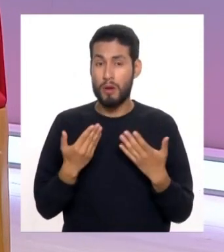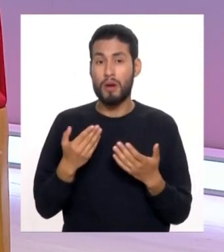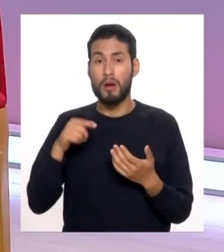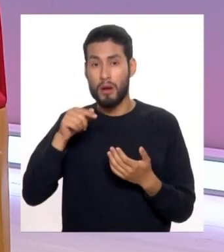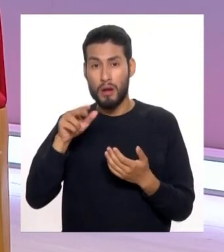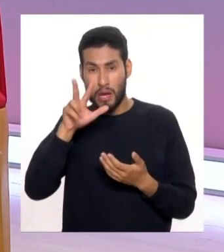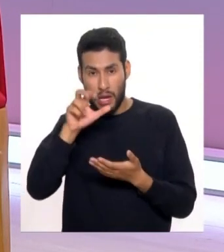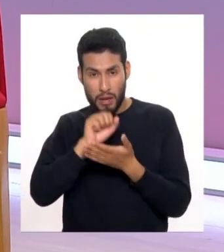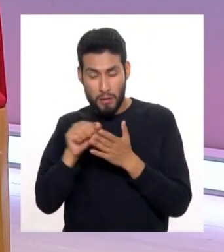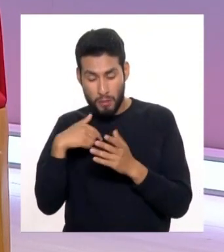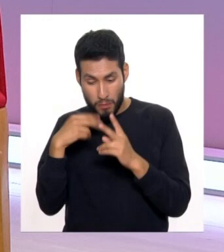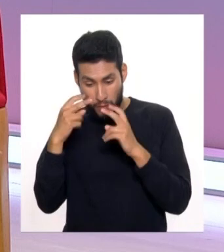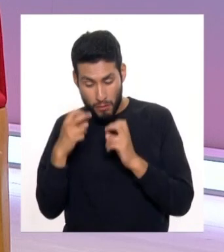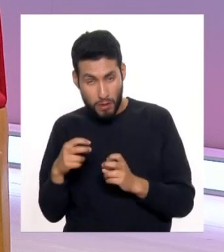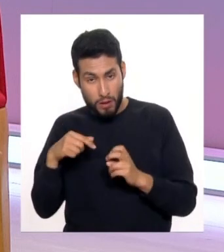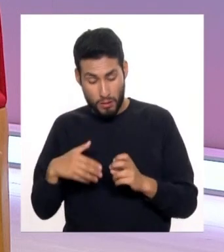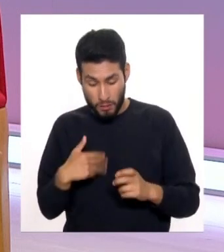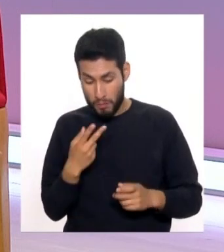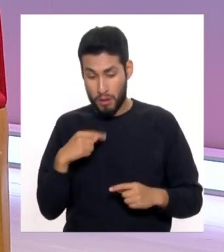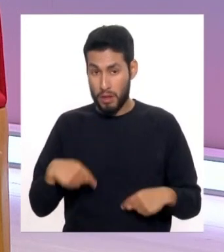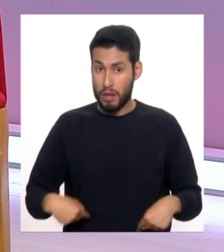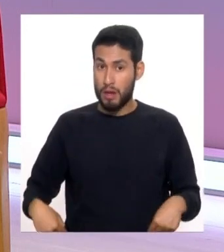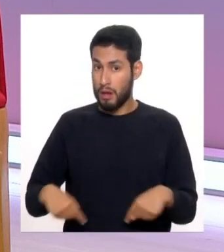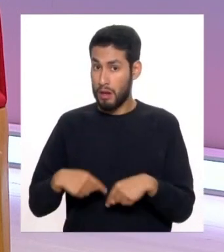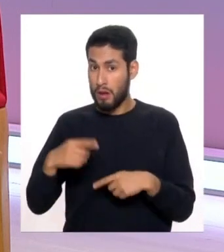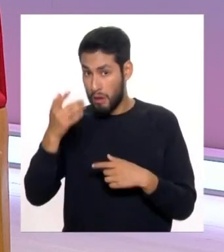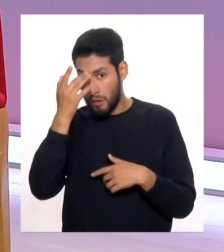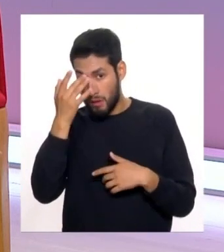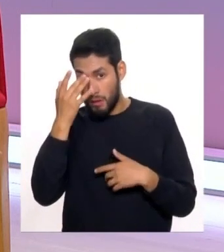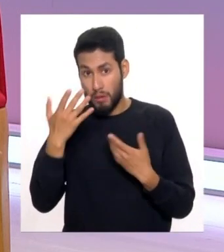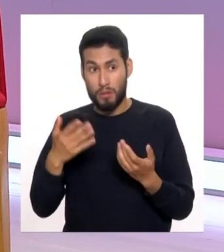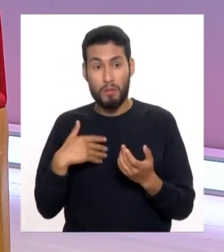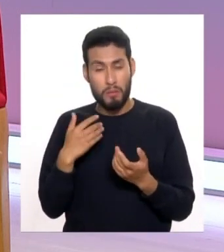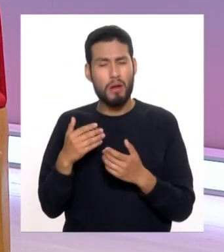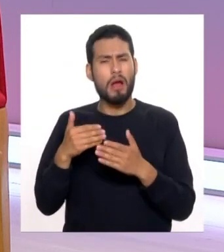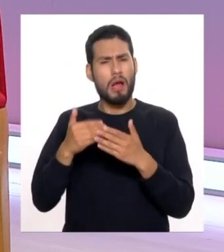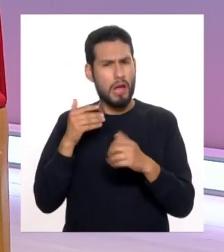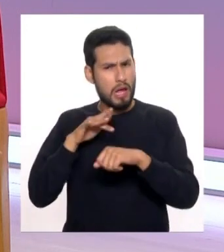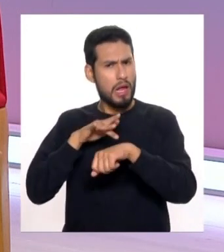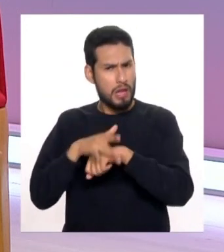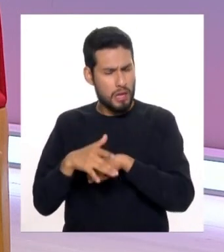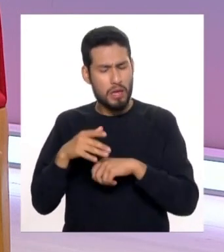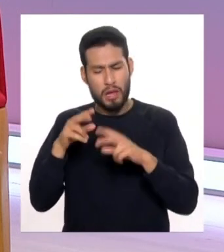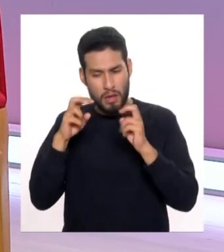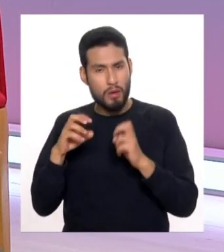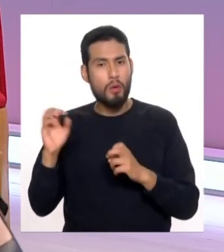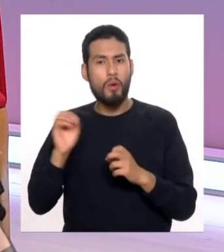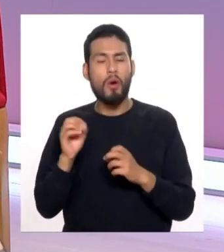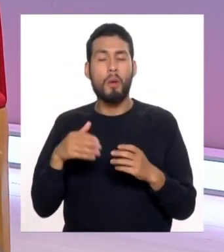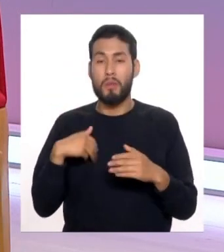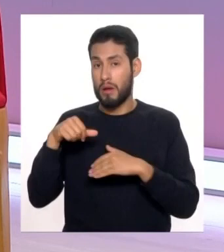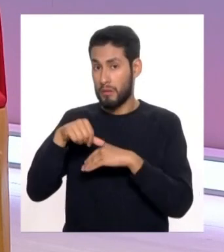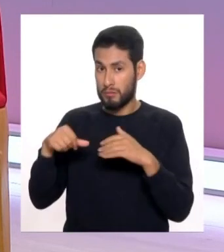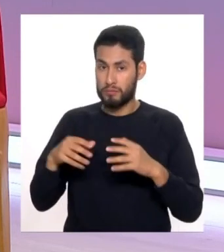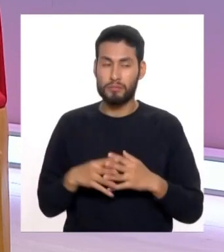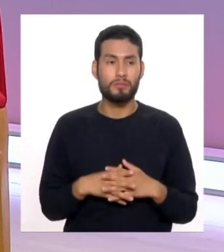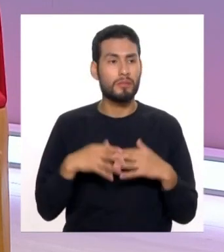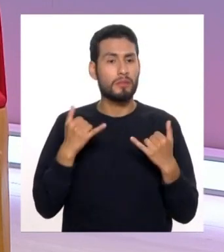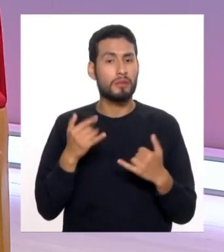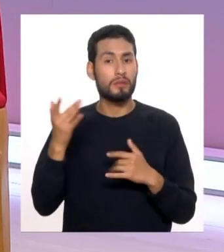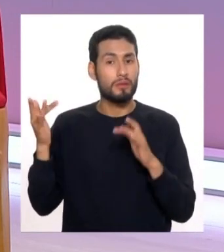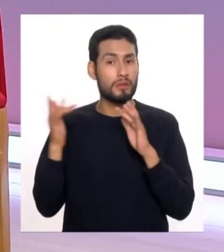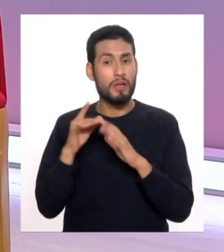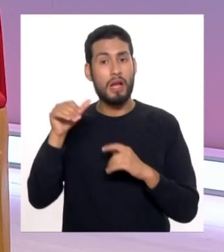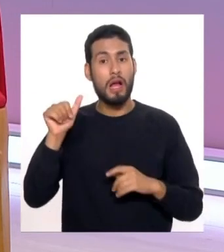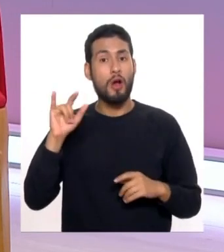embrionando alguna patología que pueda ser inmediatamente tratada o se planifica una intervención. Pero ya estamos conectados